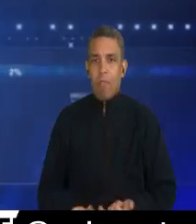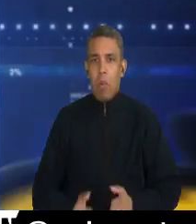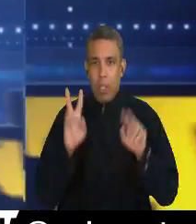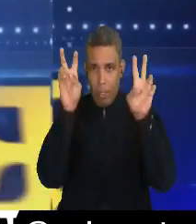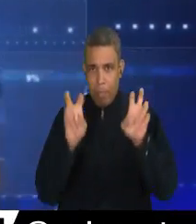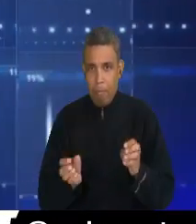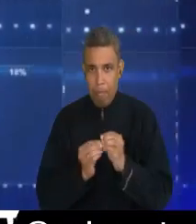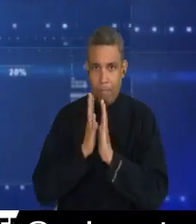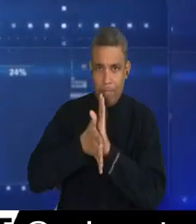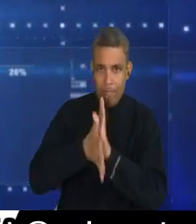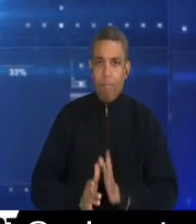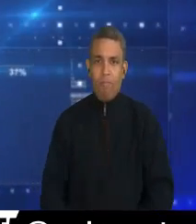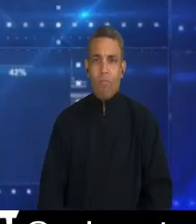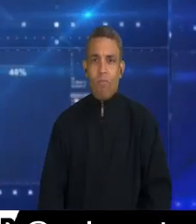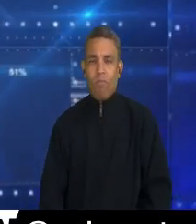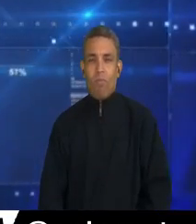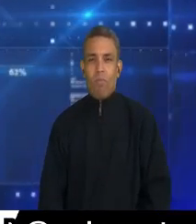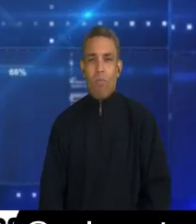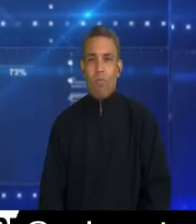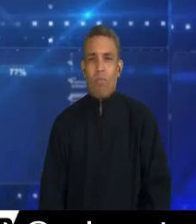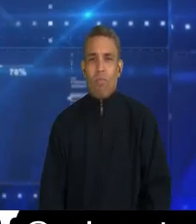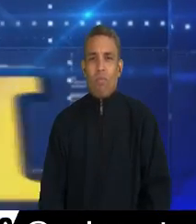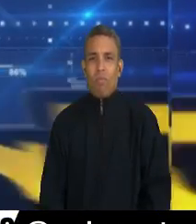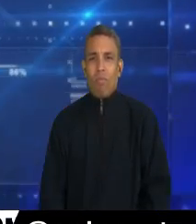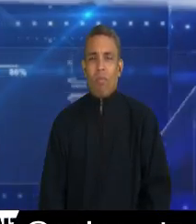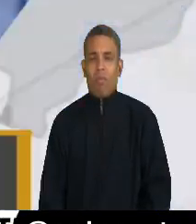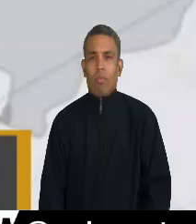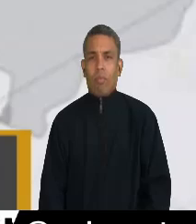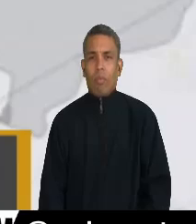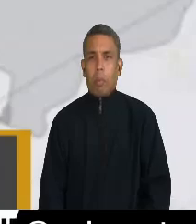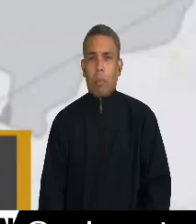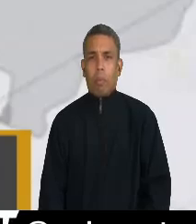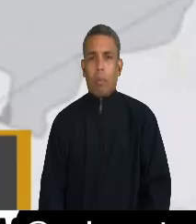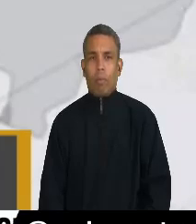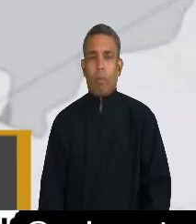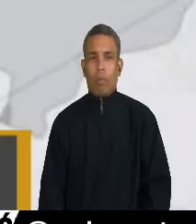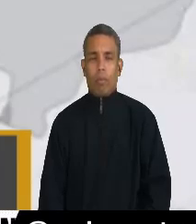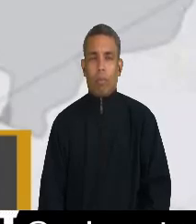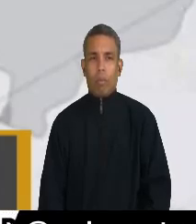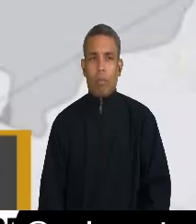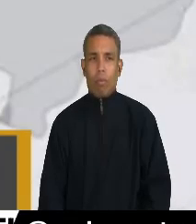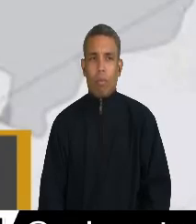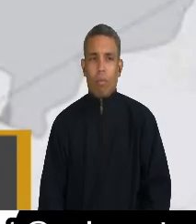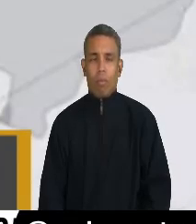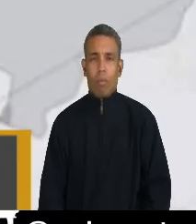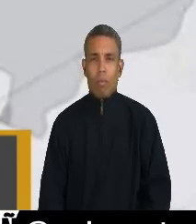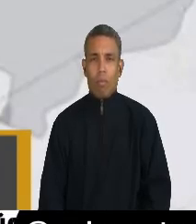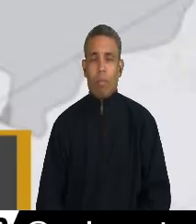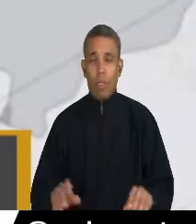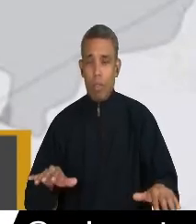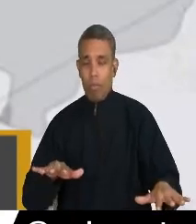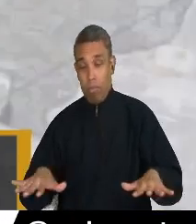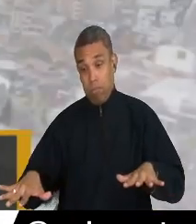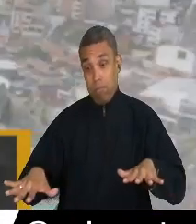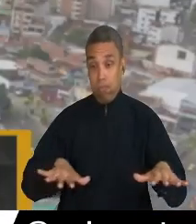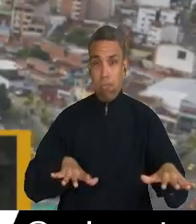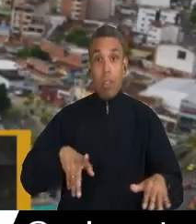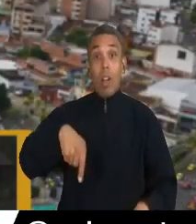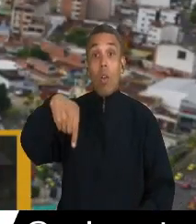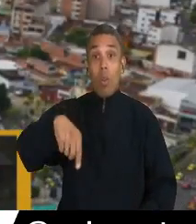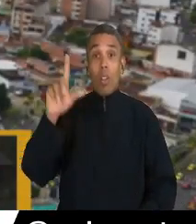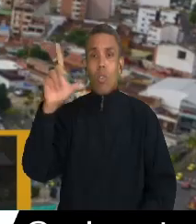Un Un fuerte temblor despertó a Santander este lunes.